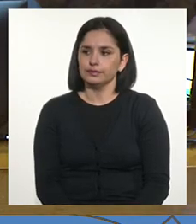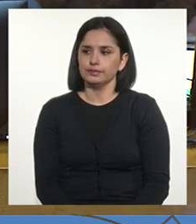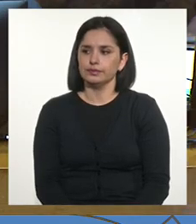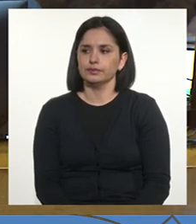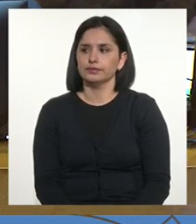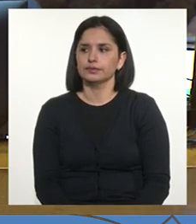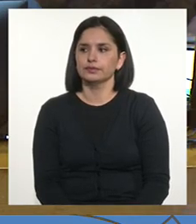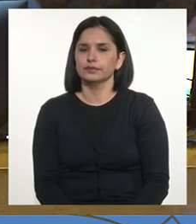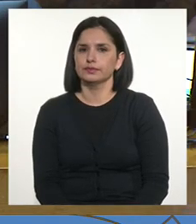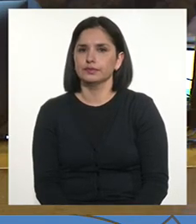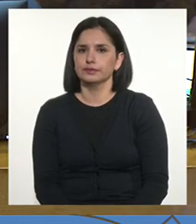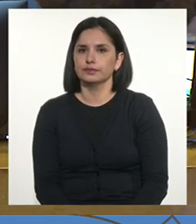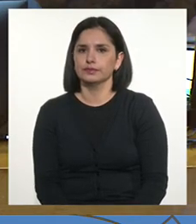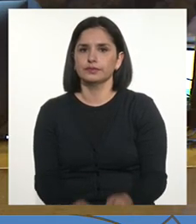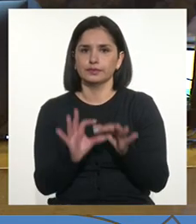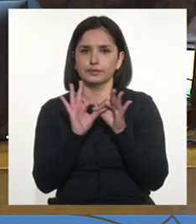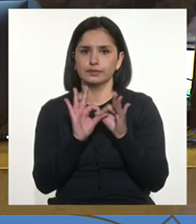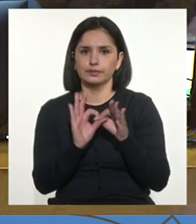d